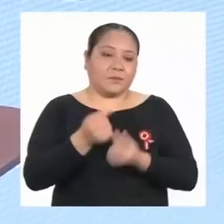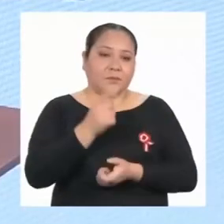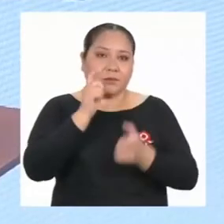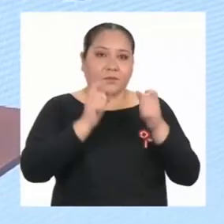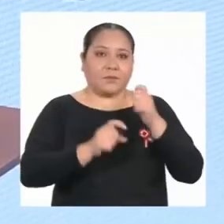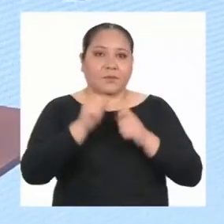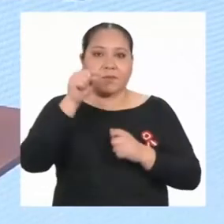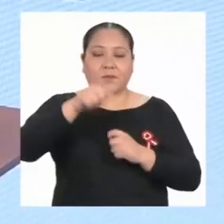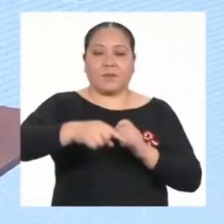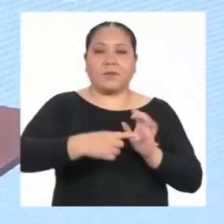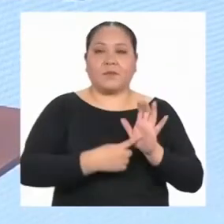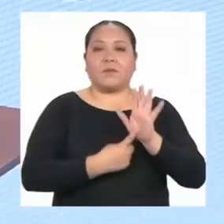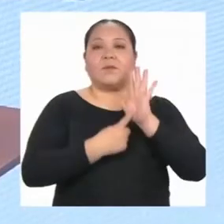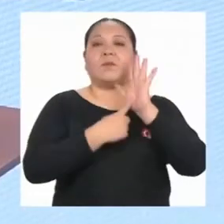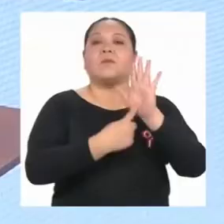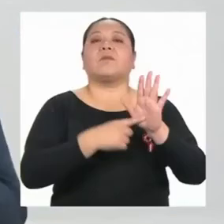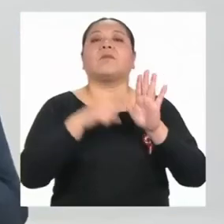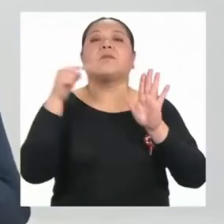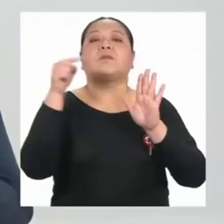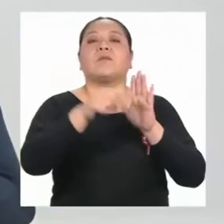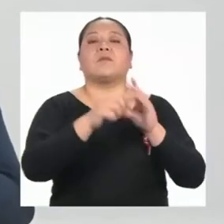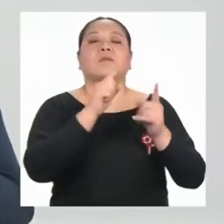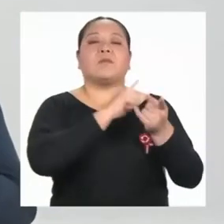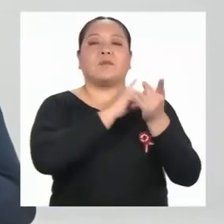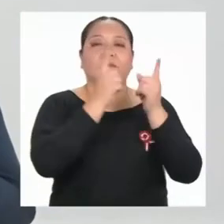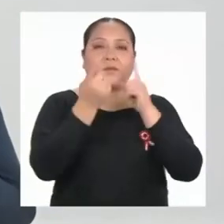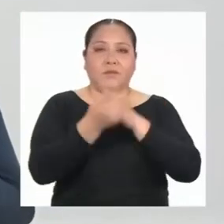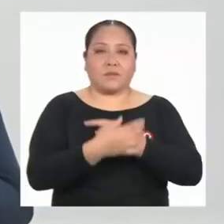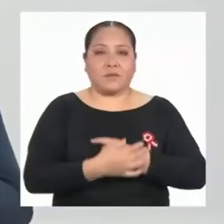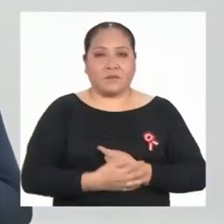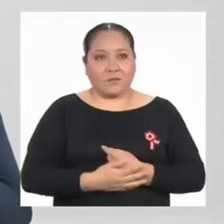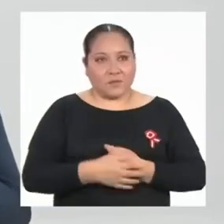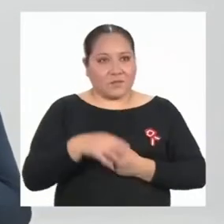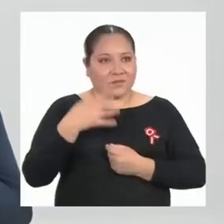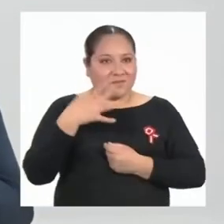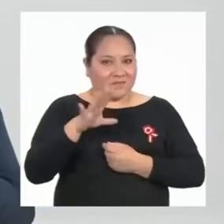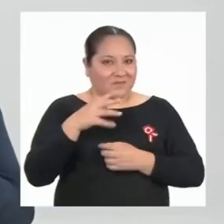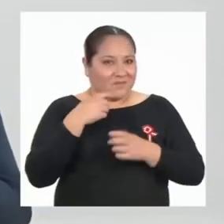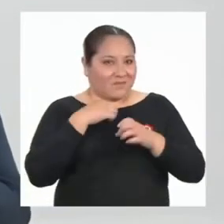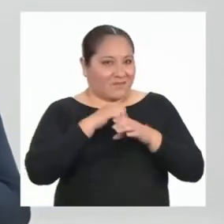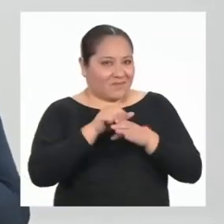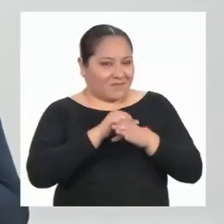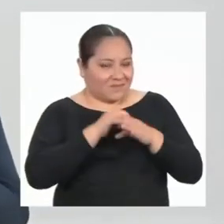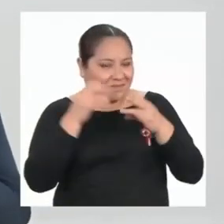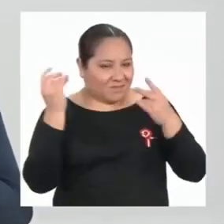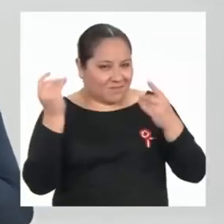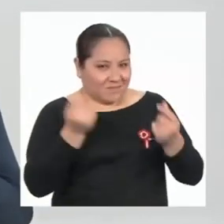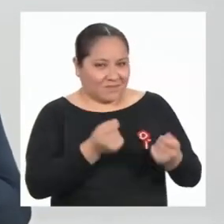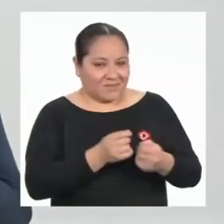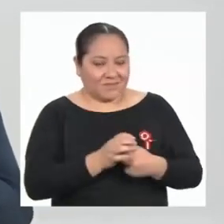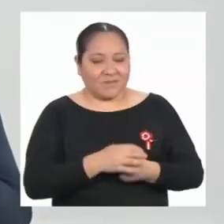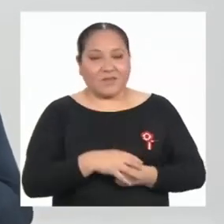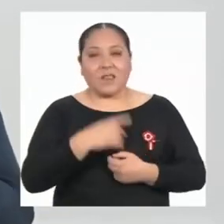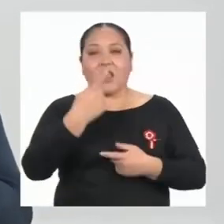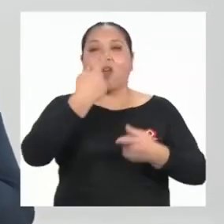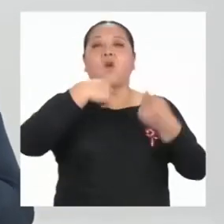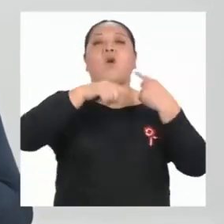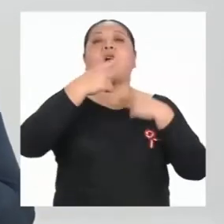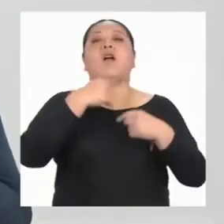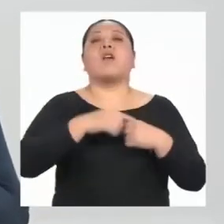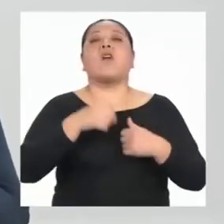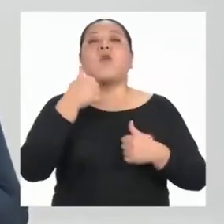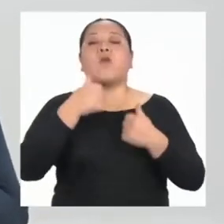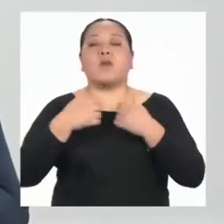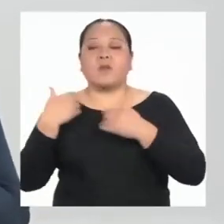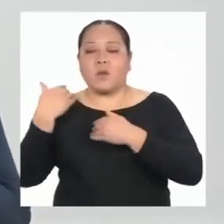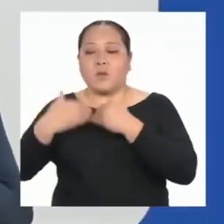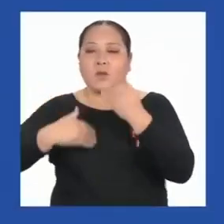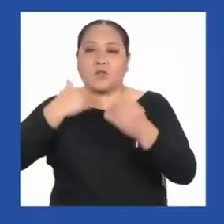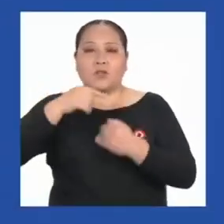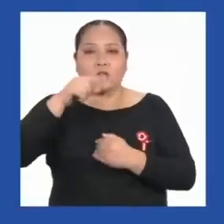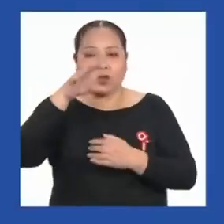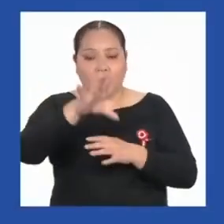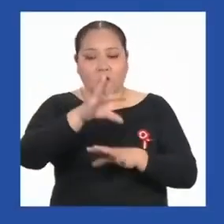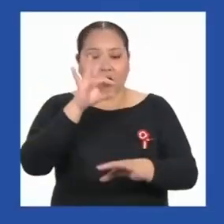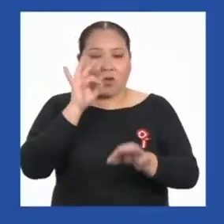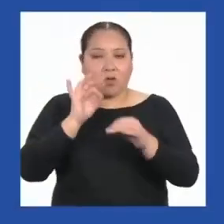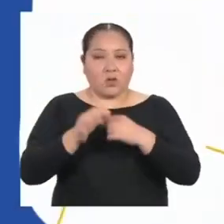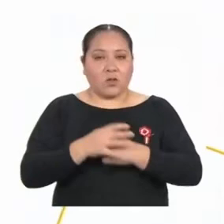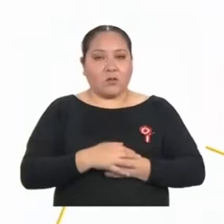la protagonista de ese cambio. Ya estás entrenadísima. Cuéntanos, ¿qué proceso seguiste para